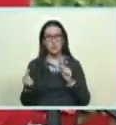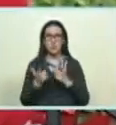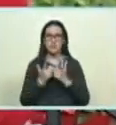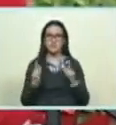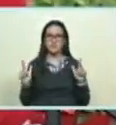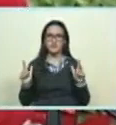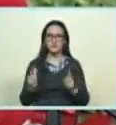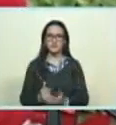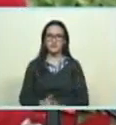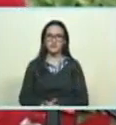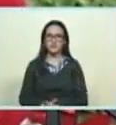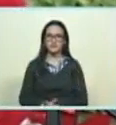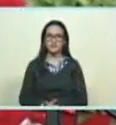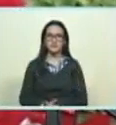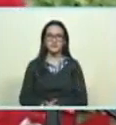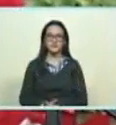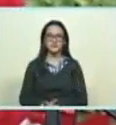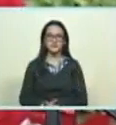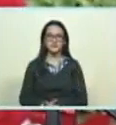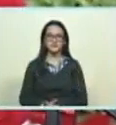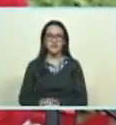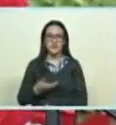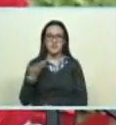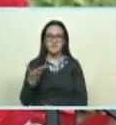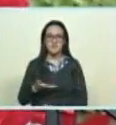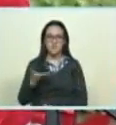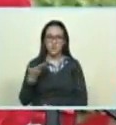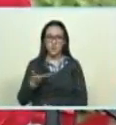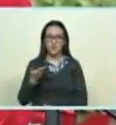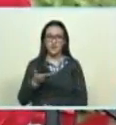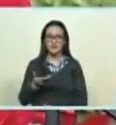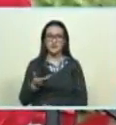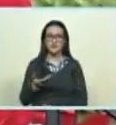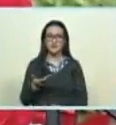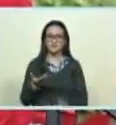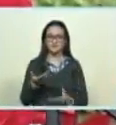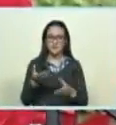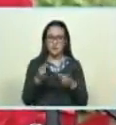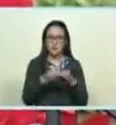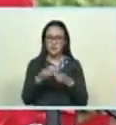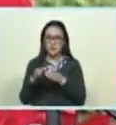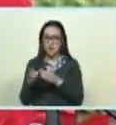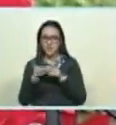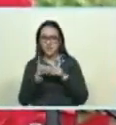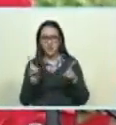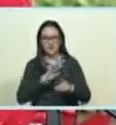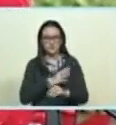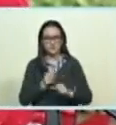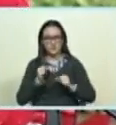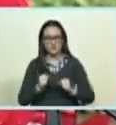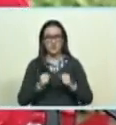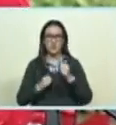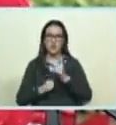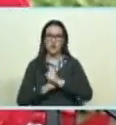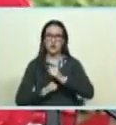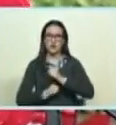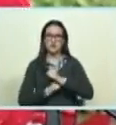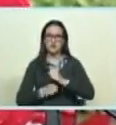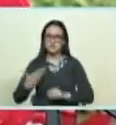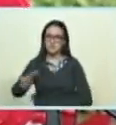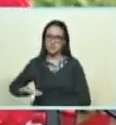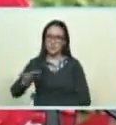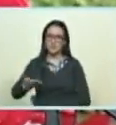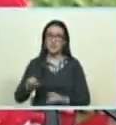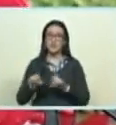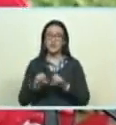libertad. Es muy importante la construcción de organizaciones democráticas, verdaderas, fuertes en la base. Y